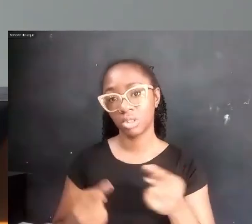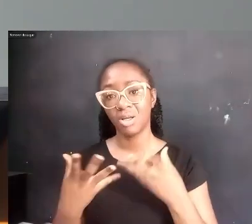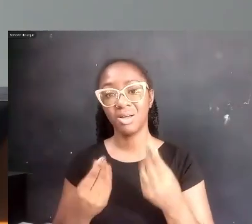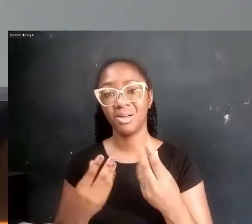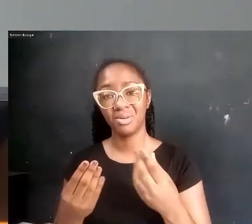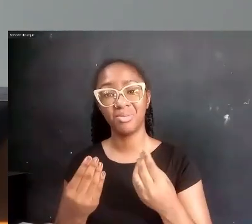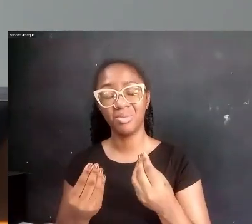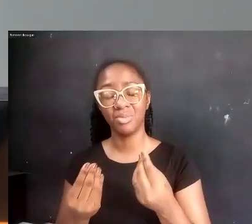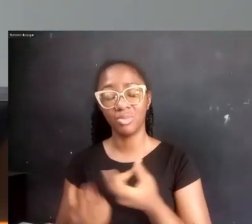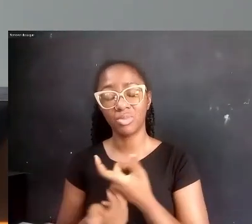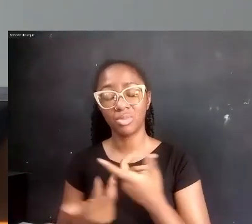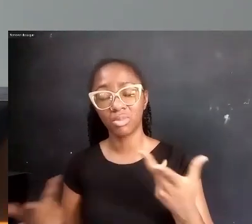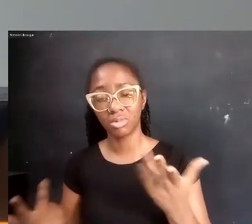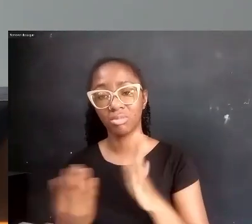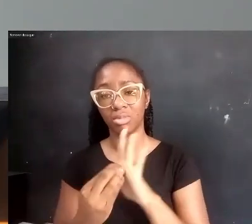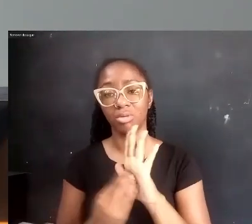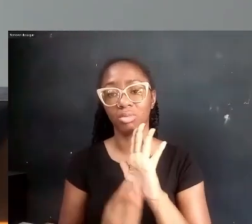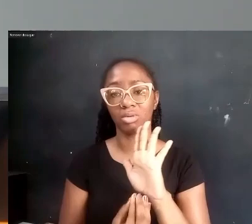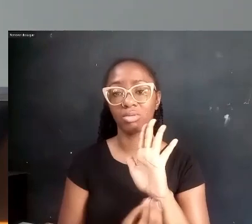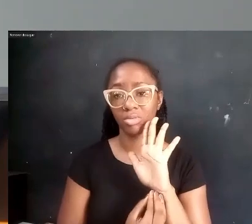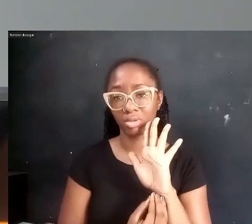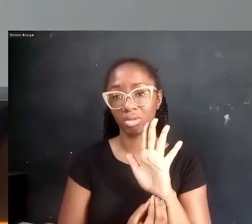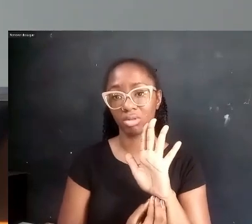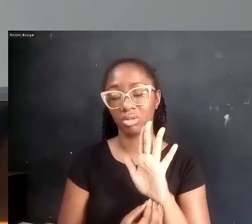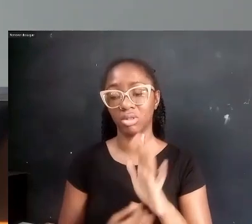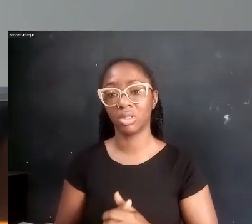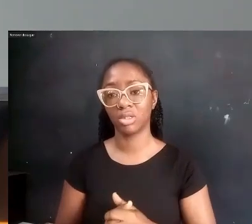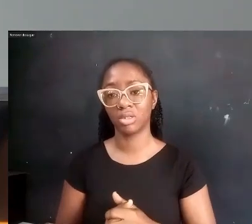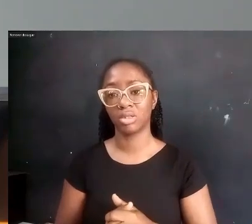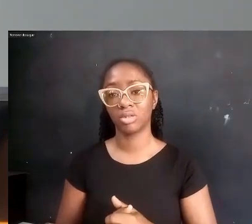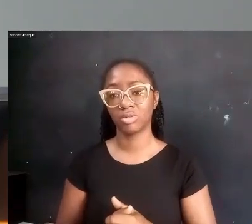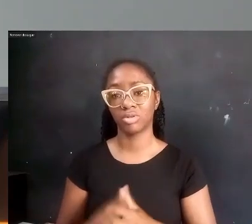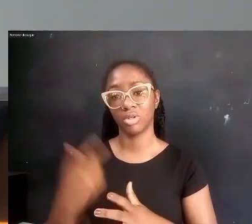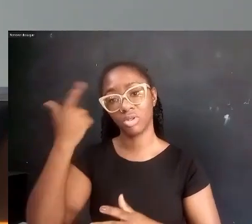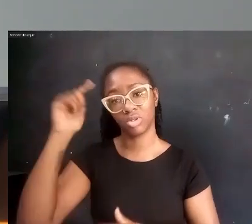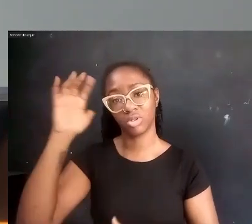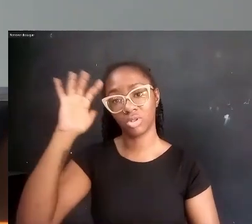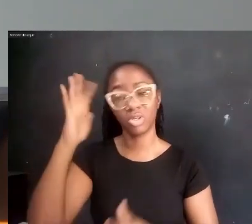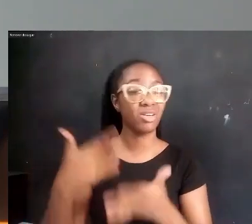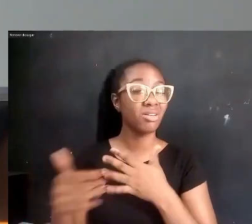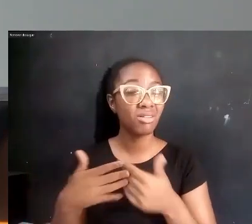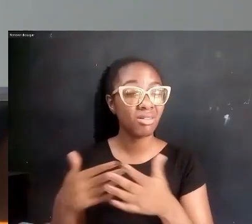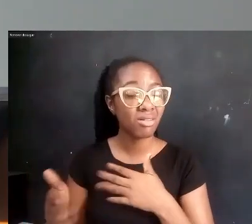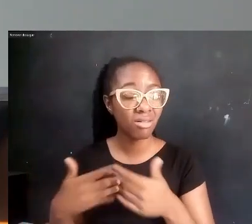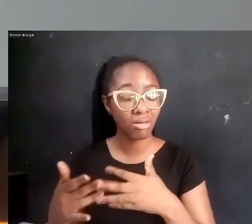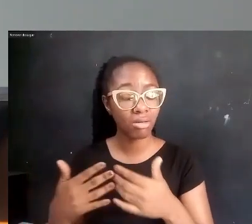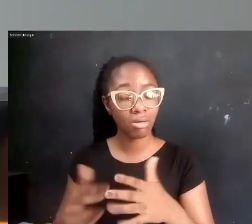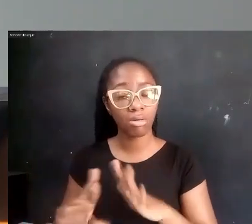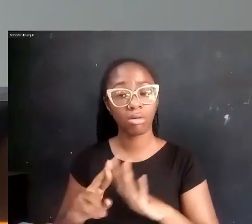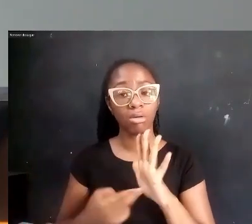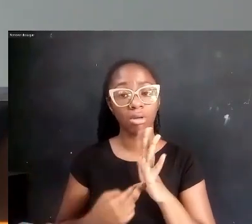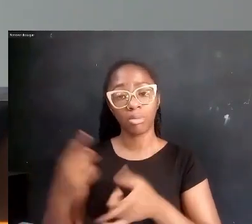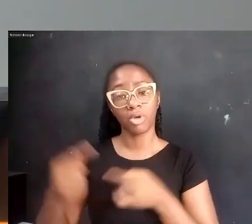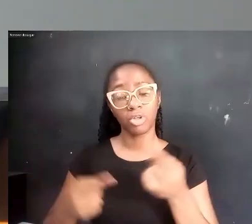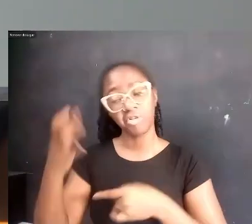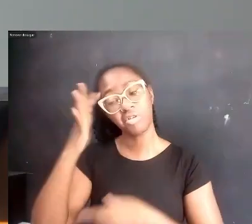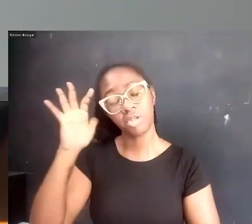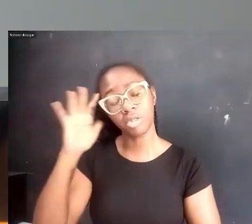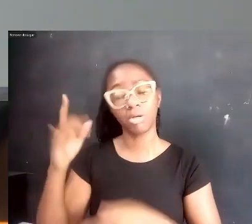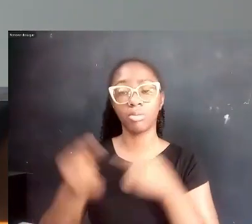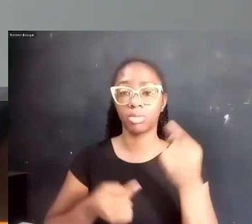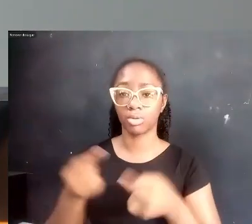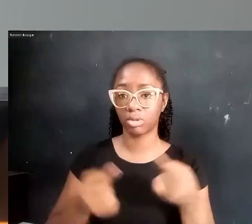punto de vista ideológico. Y cualquier doctrina, cualquier ideología política